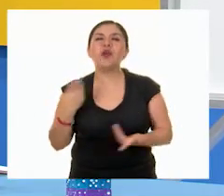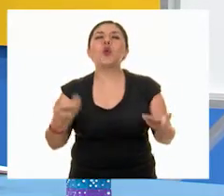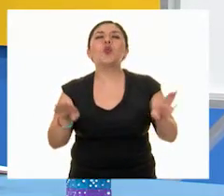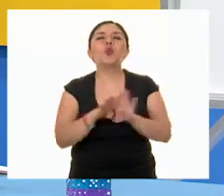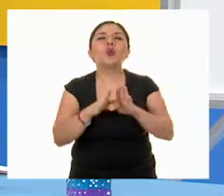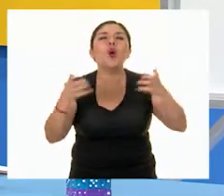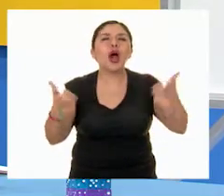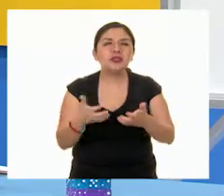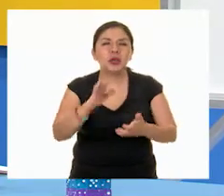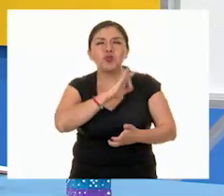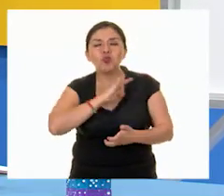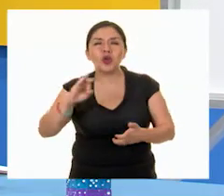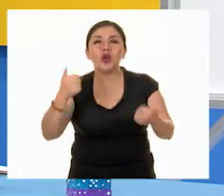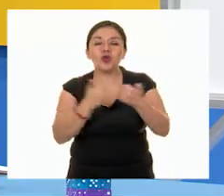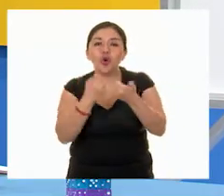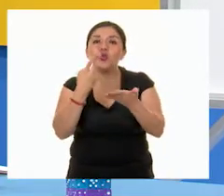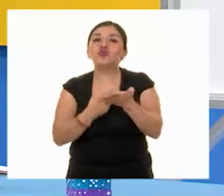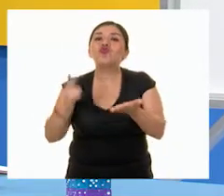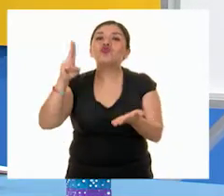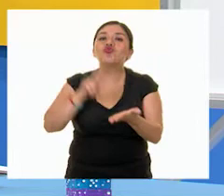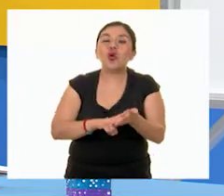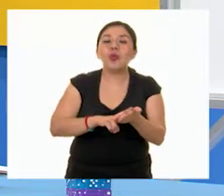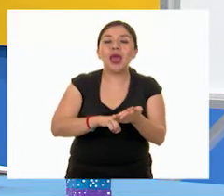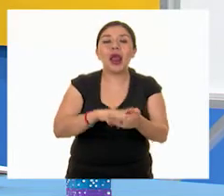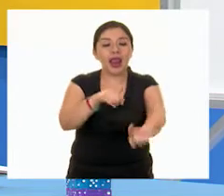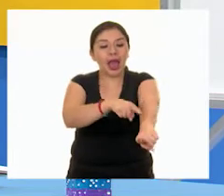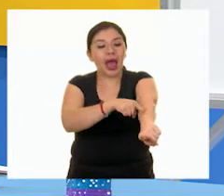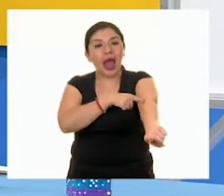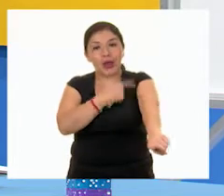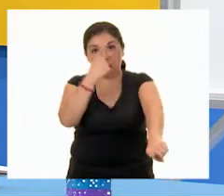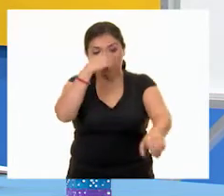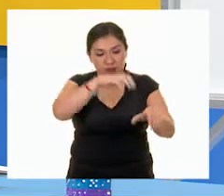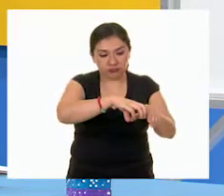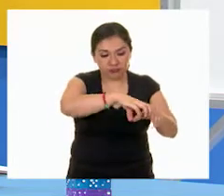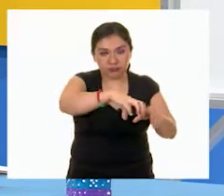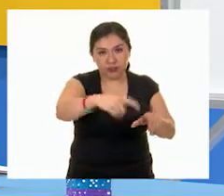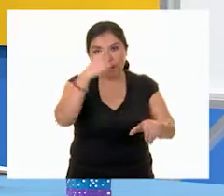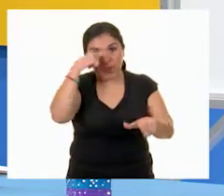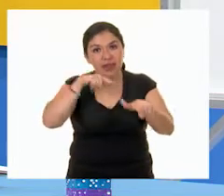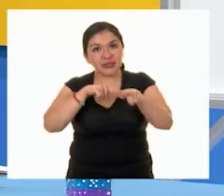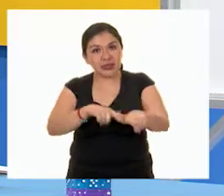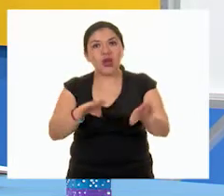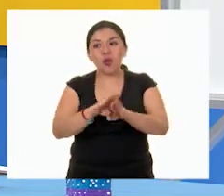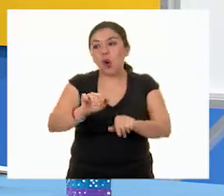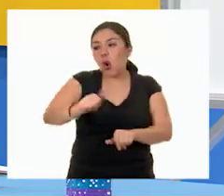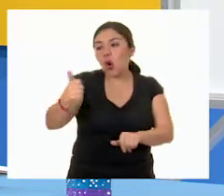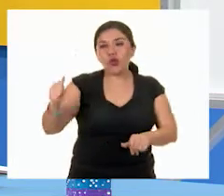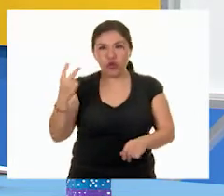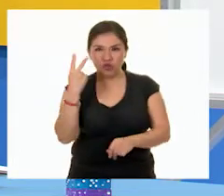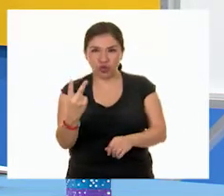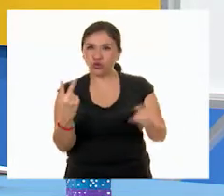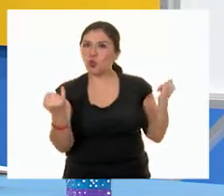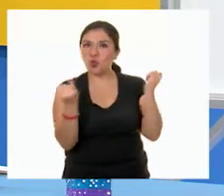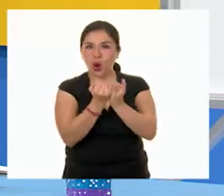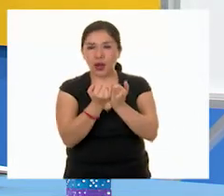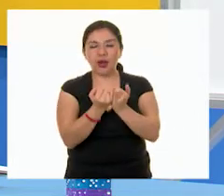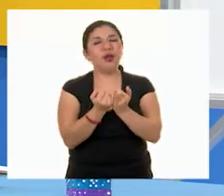de hacerlo sería ahora duplicando el largo de cada prisma y conservar las otras dimensiones.